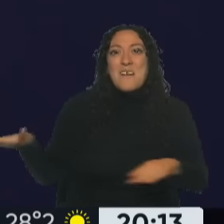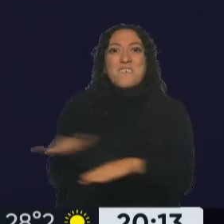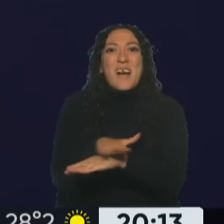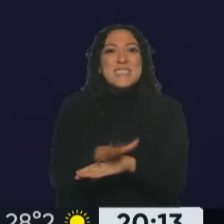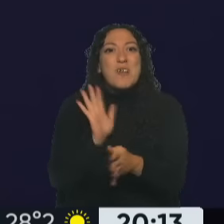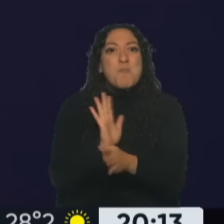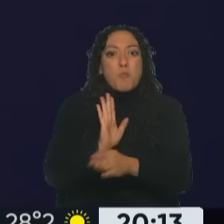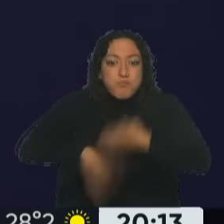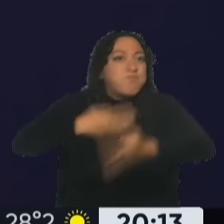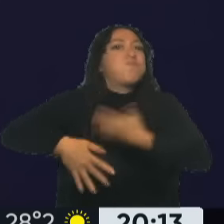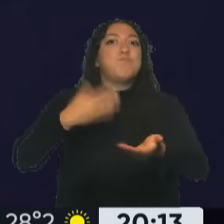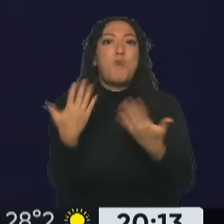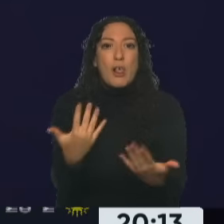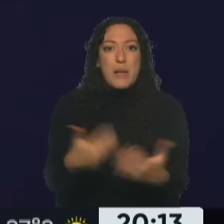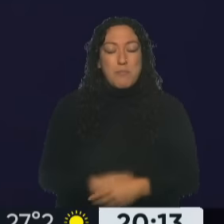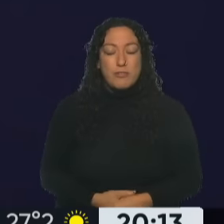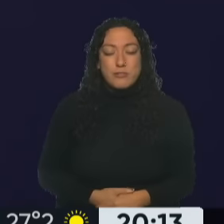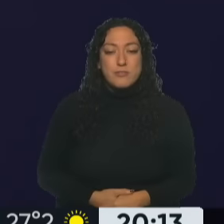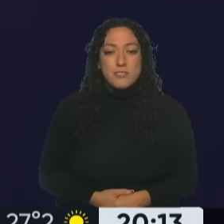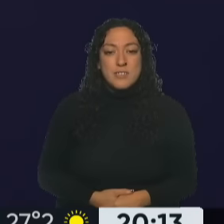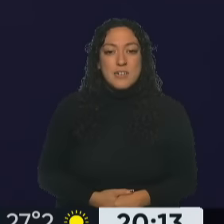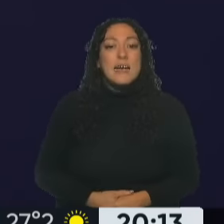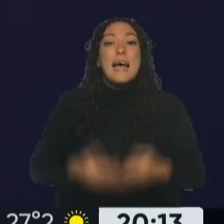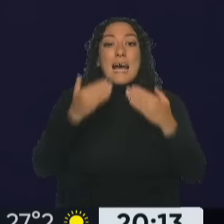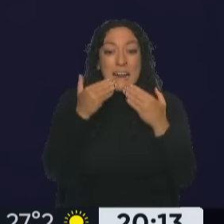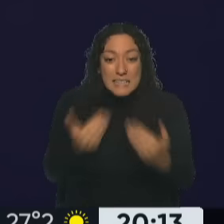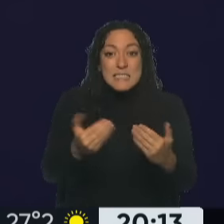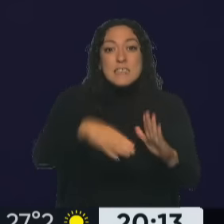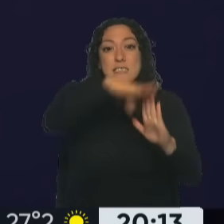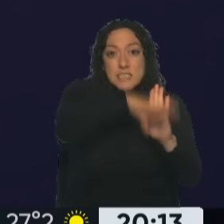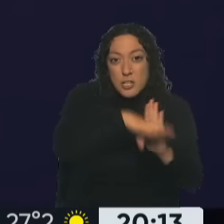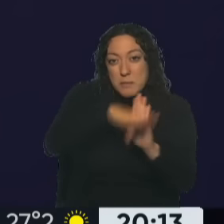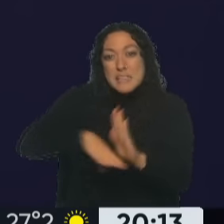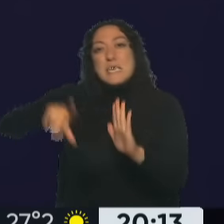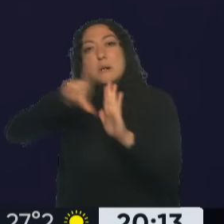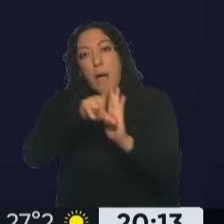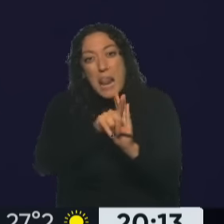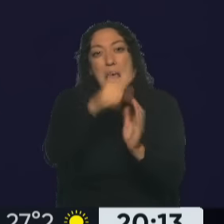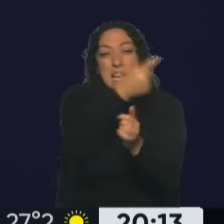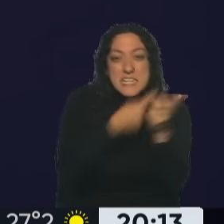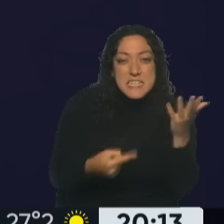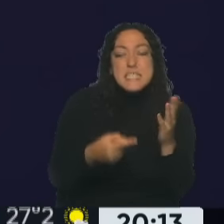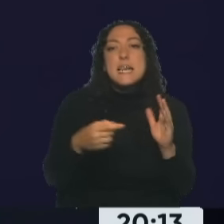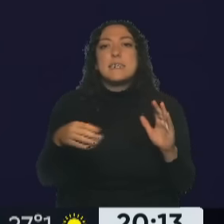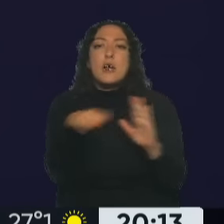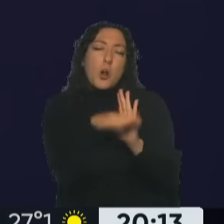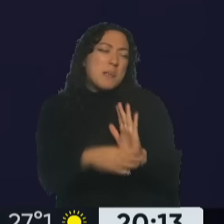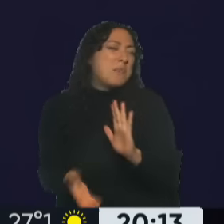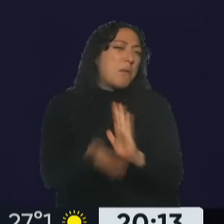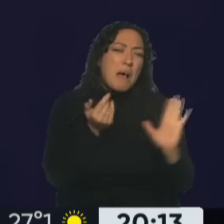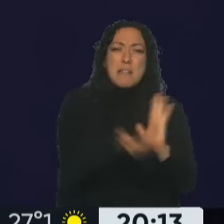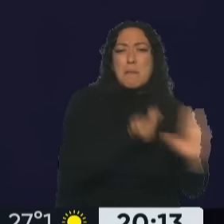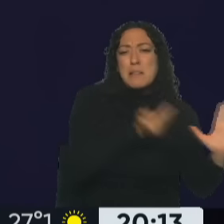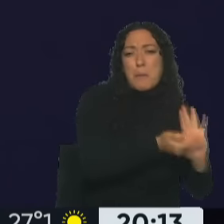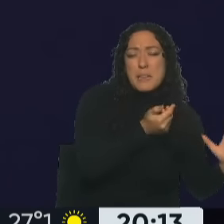despegar es todo este paquete de leyes de desregulación donde le sacamos el pie de la